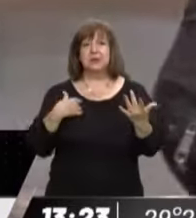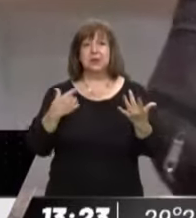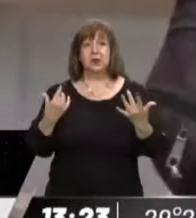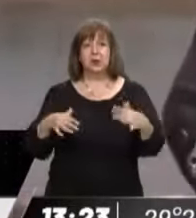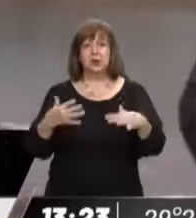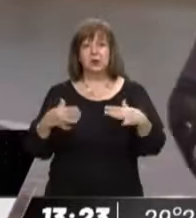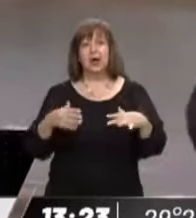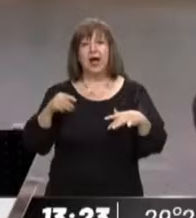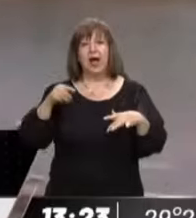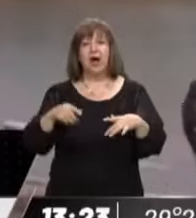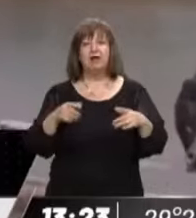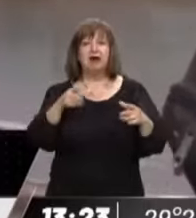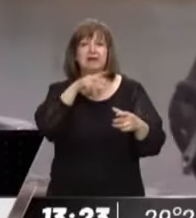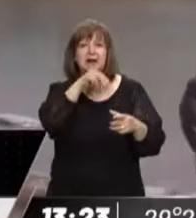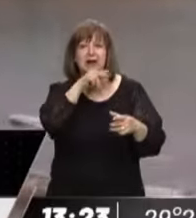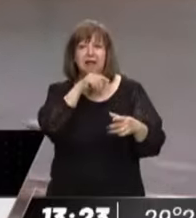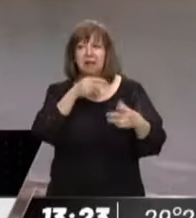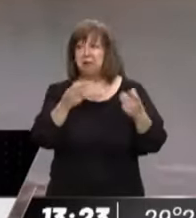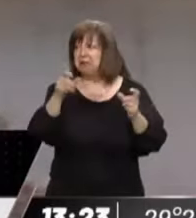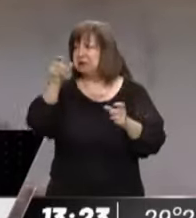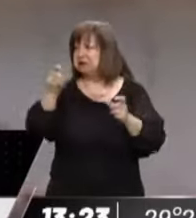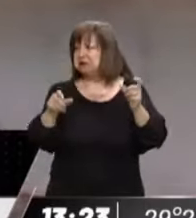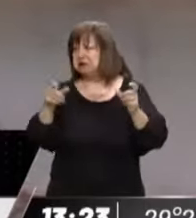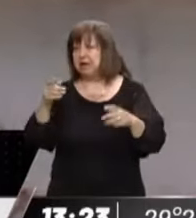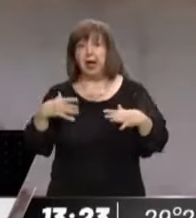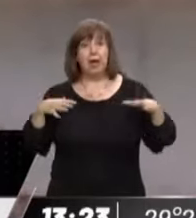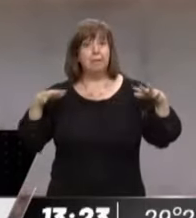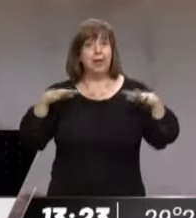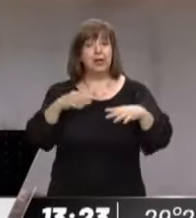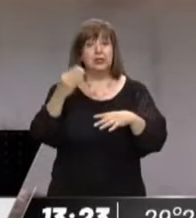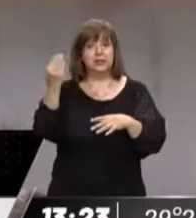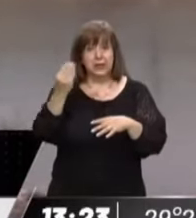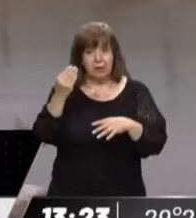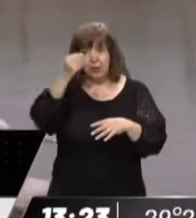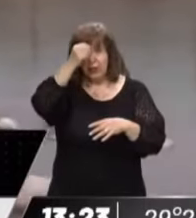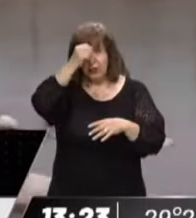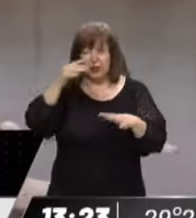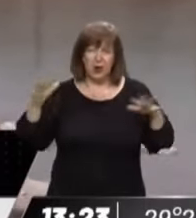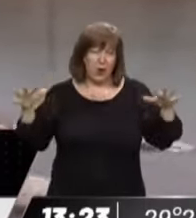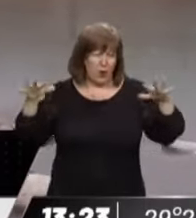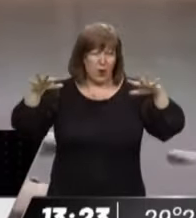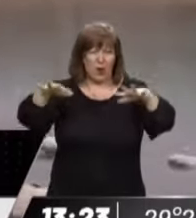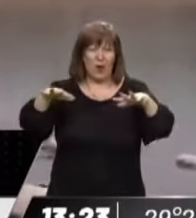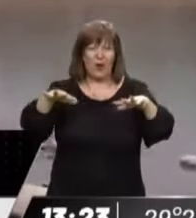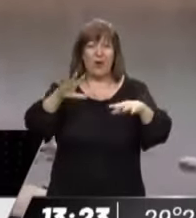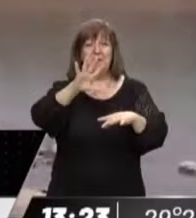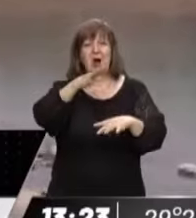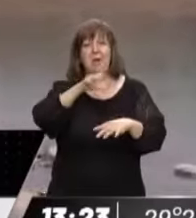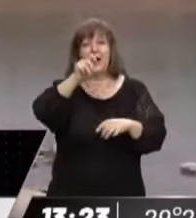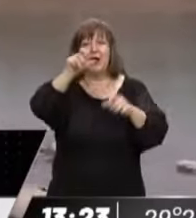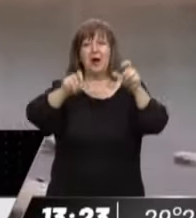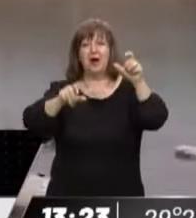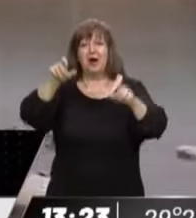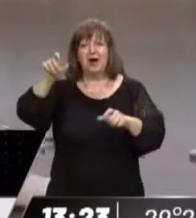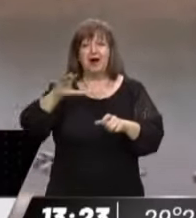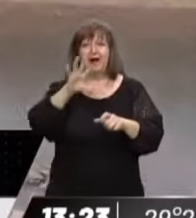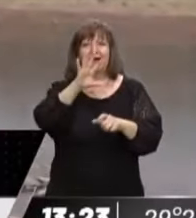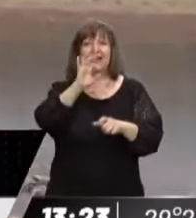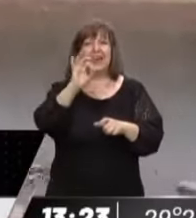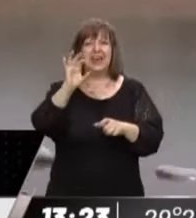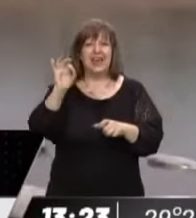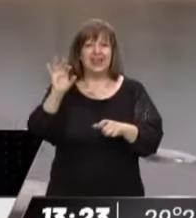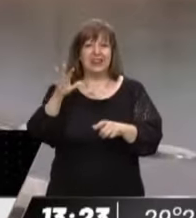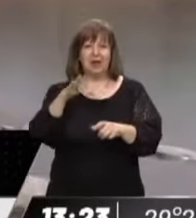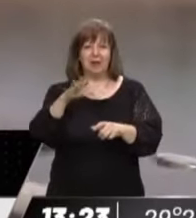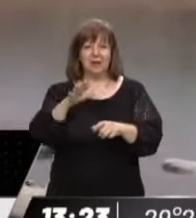se llena Sí sí sí Por lo general están habiendo 500 personas los Ho y los domingos Así que sí eh se llena bastante los todos los